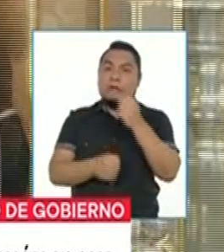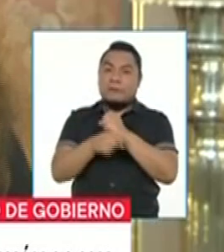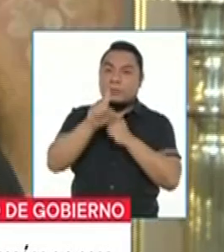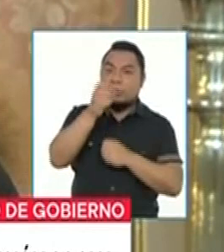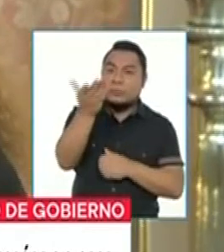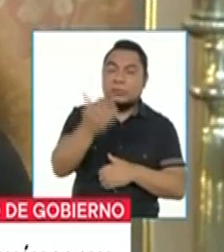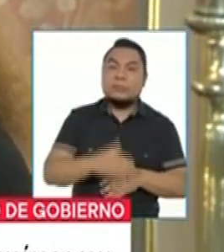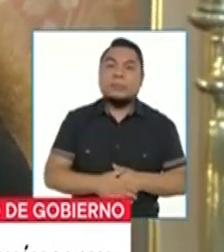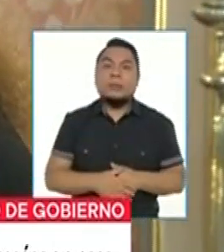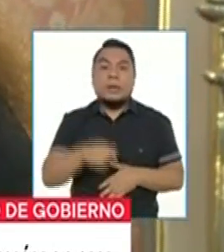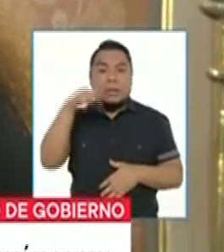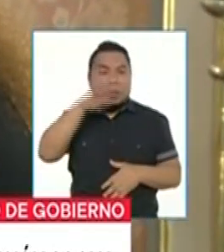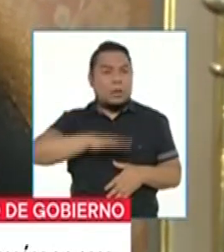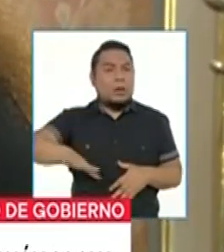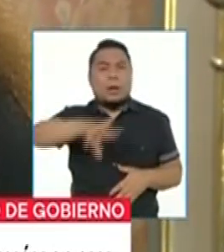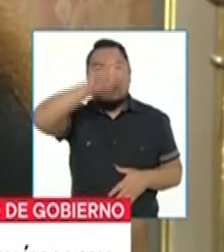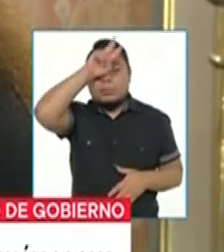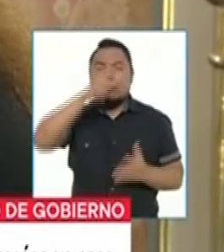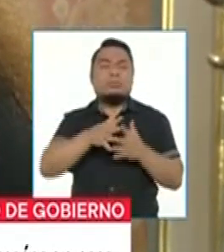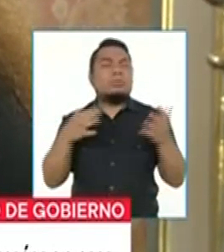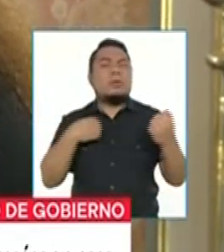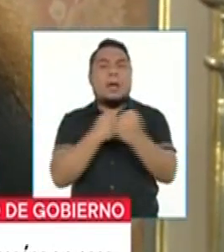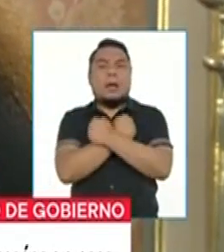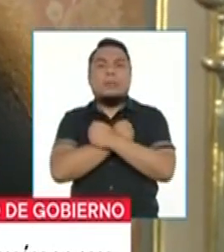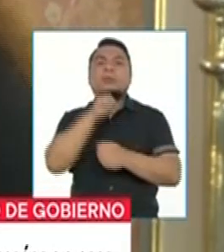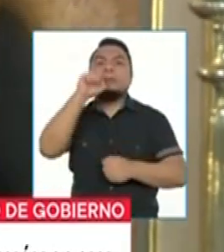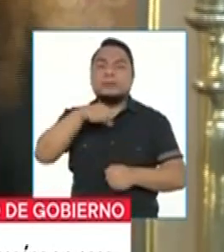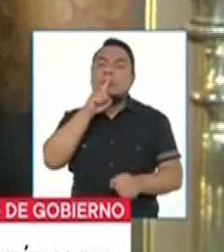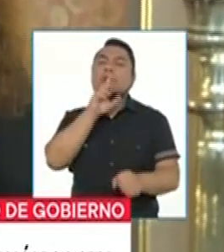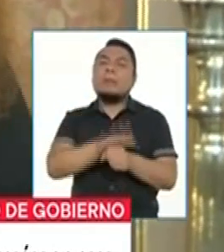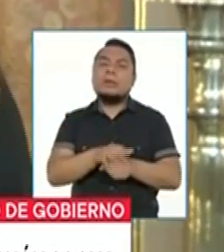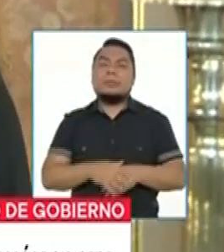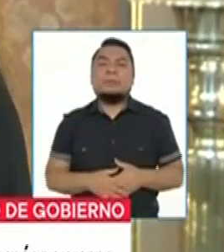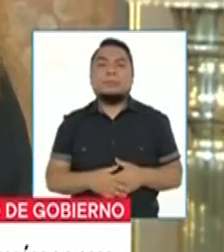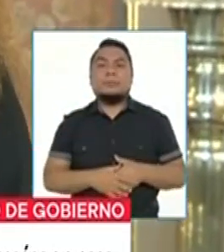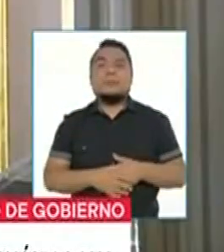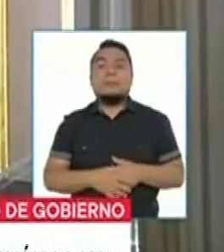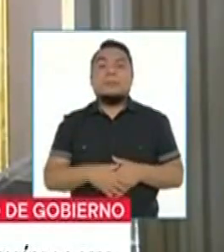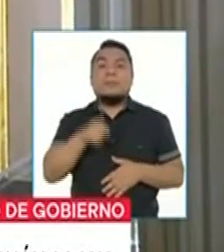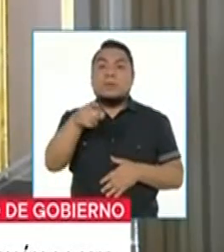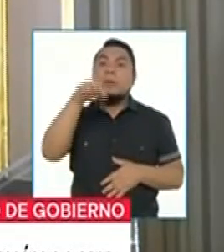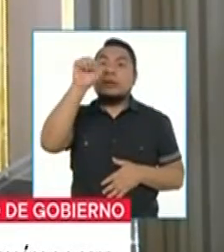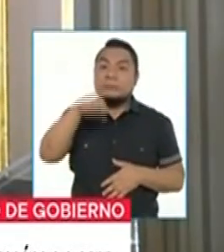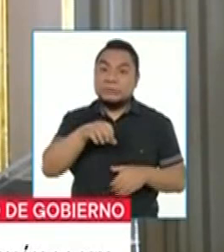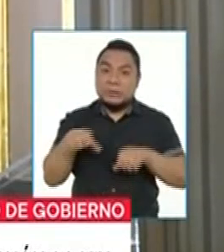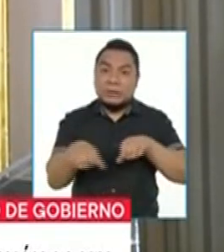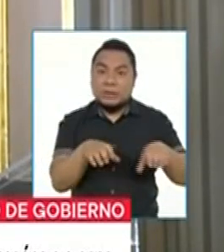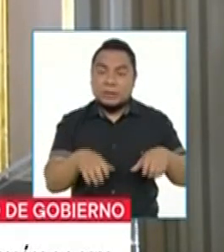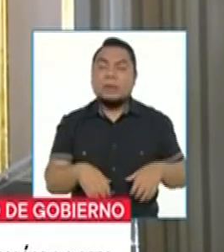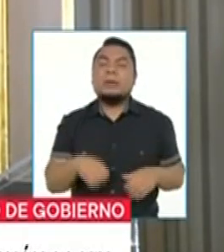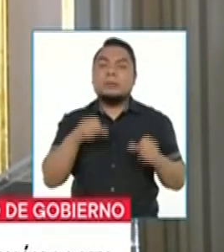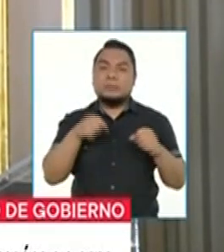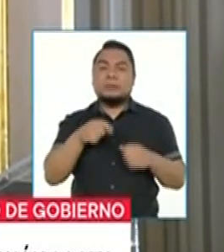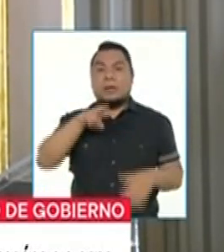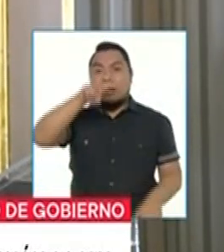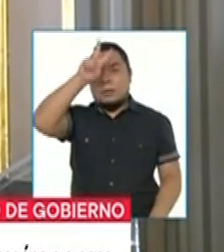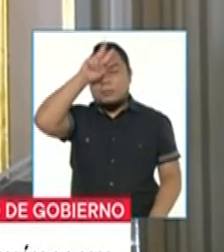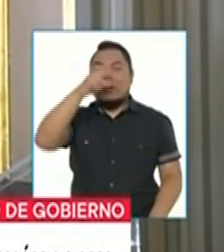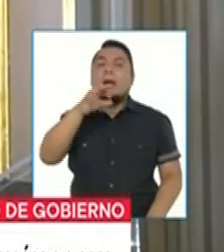gabinetes que se han podido designar y creo que empieza No hay que usar ese término, Ana, le pido. Ese término